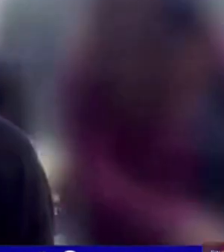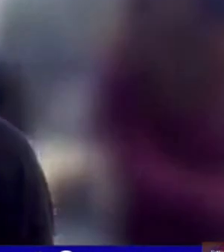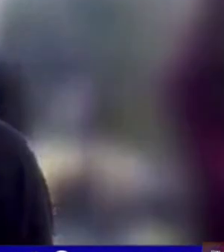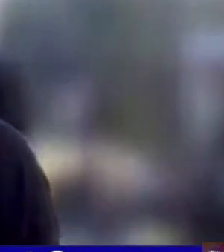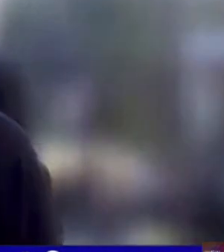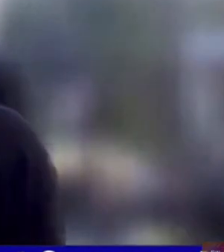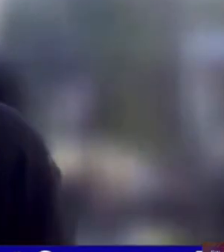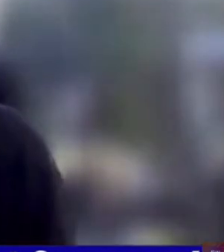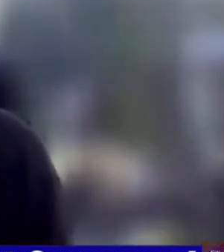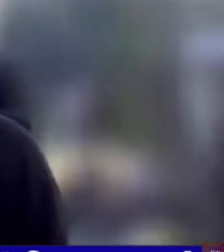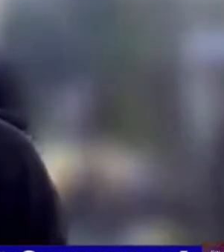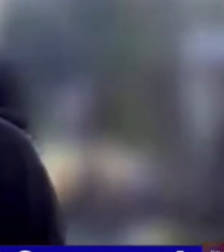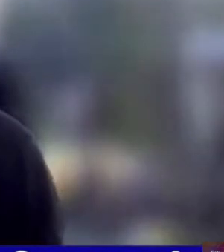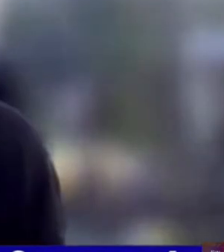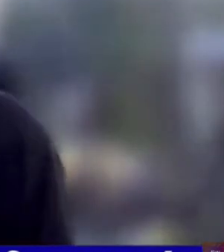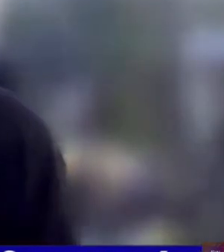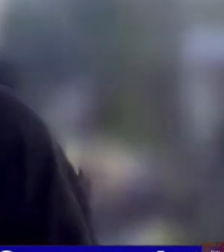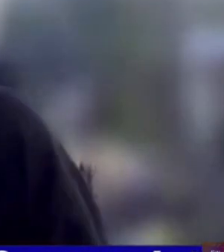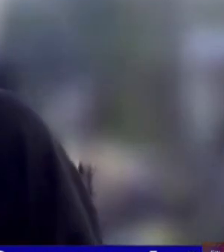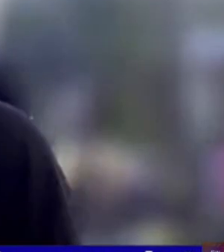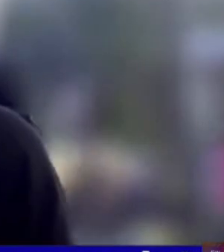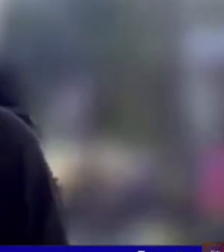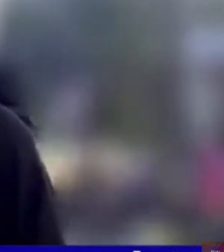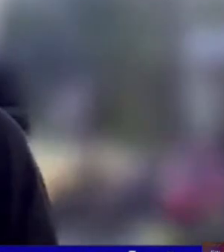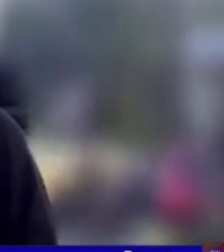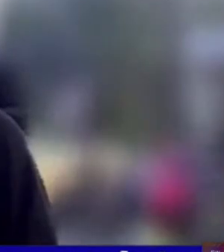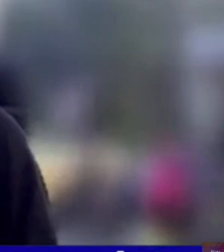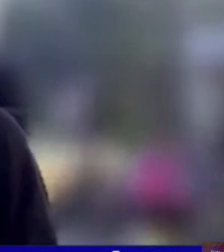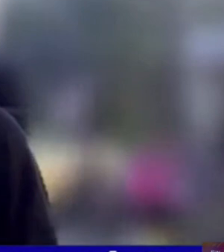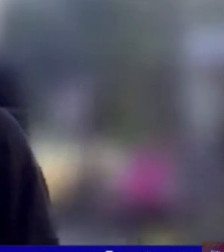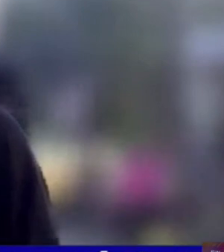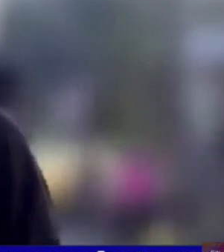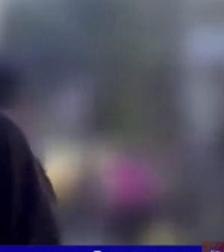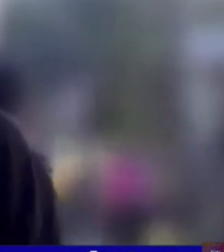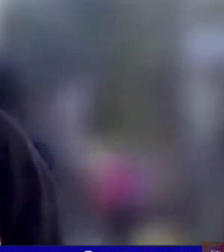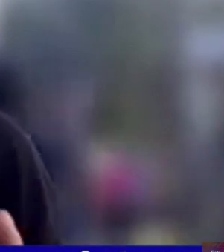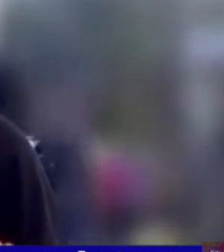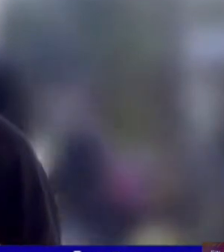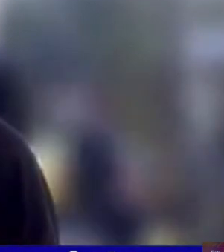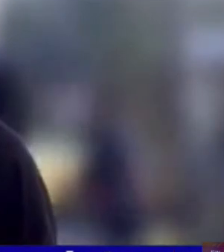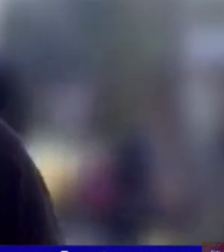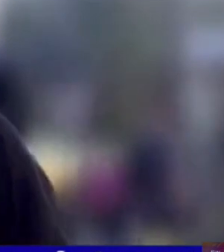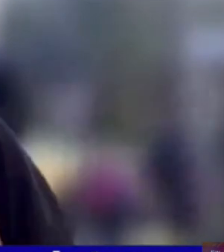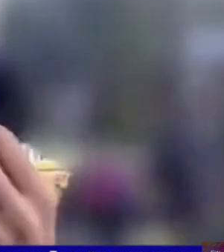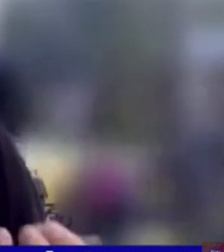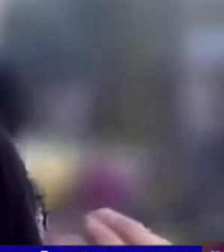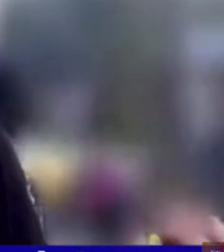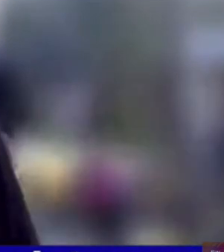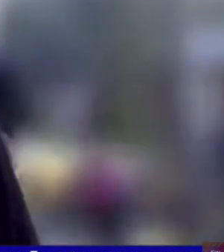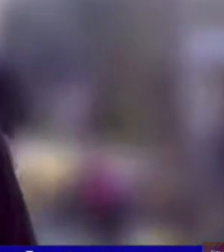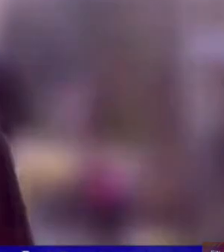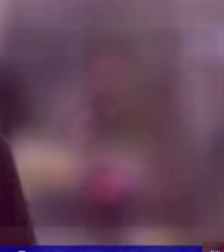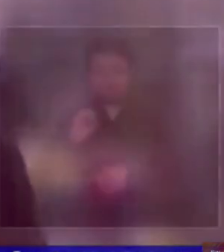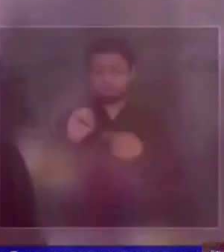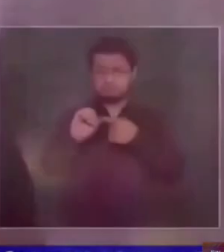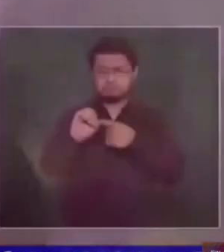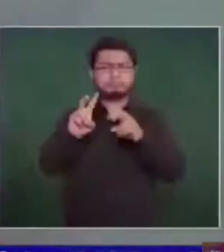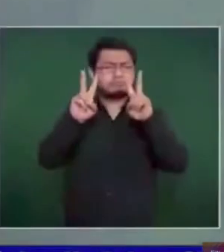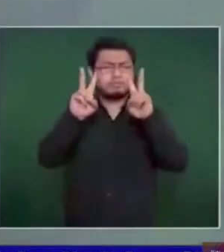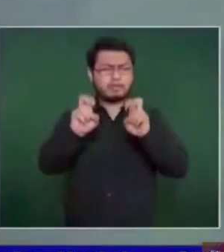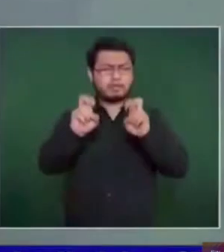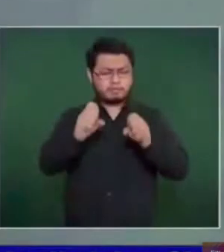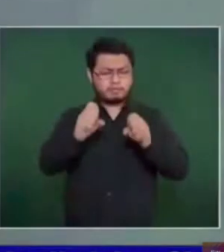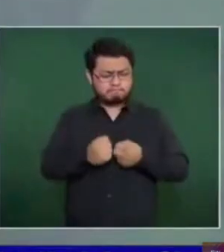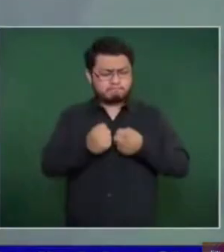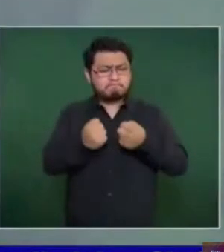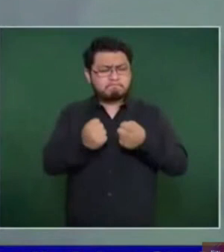al crimen organizado, y que por lo tanto es imposible para el gobierno de López Obrador y cualquier gobierno sacar a las Fuerzas Armadas de la